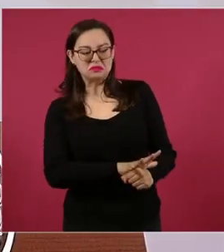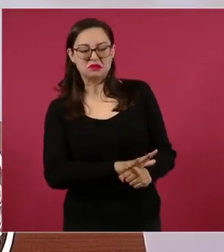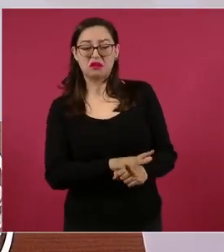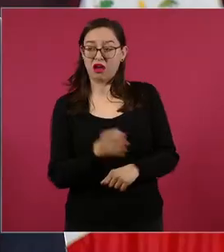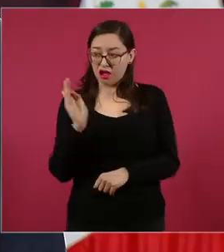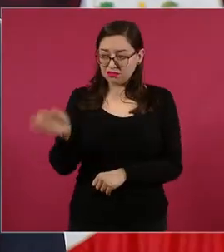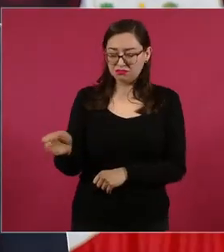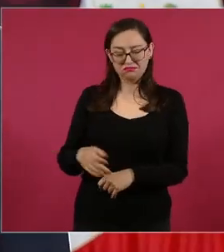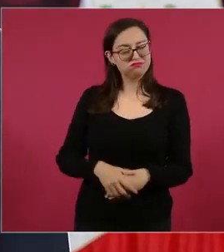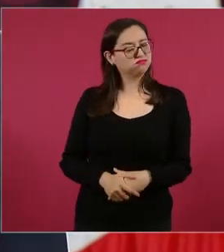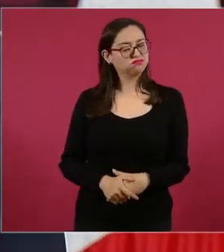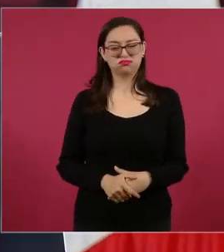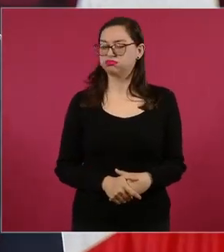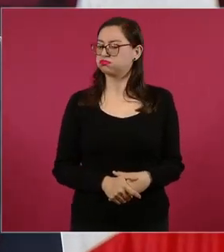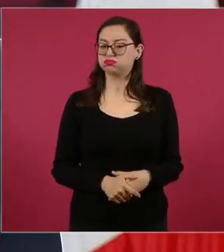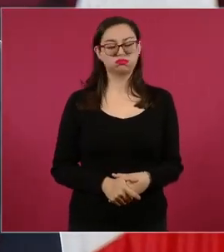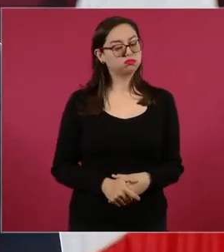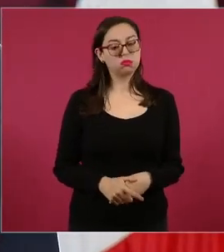No pasa nada.